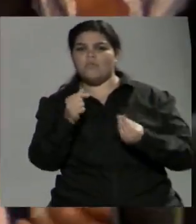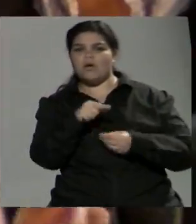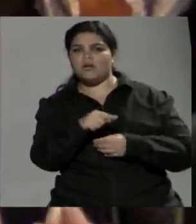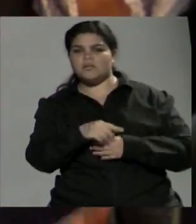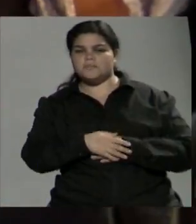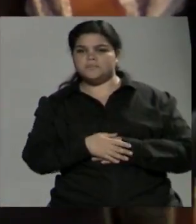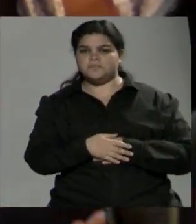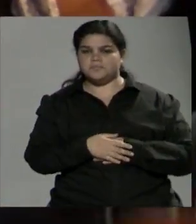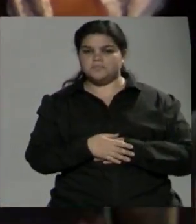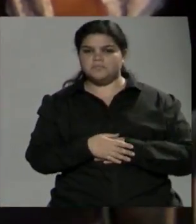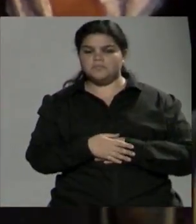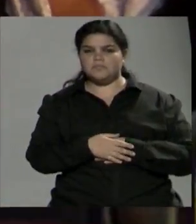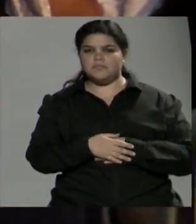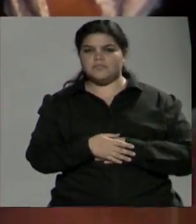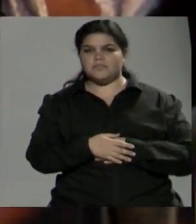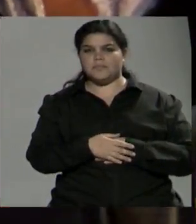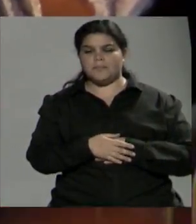Y el resultado